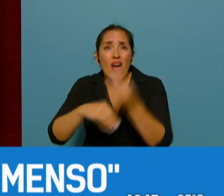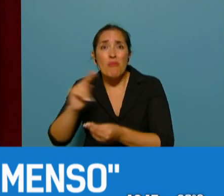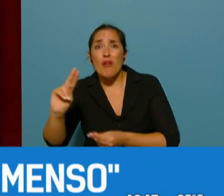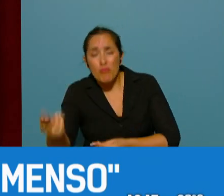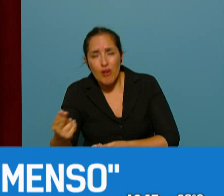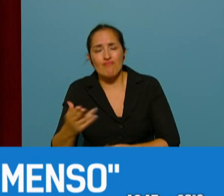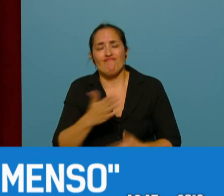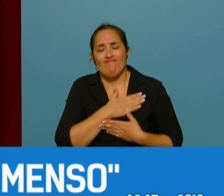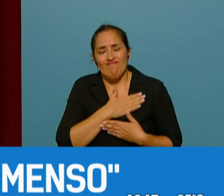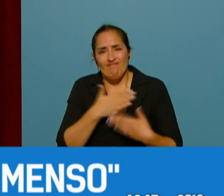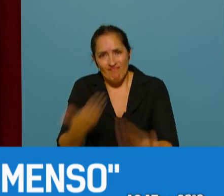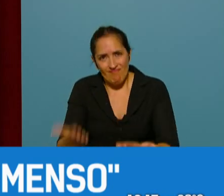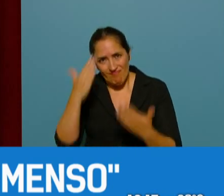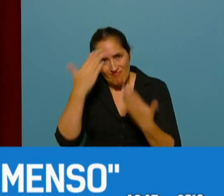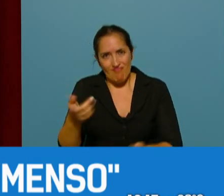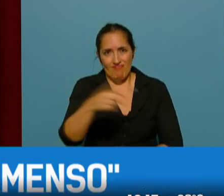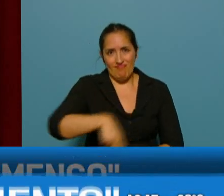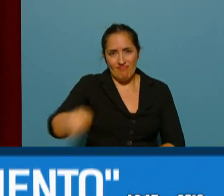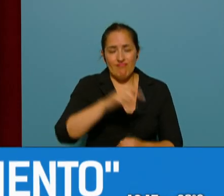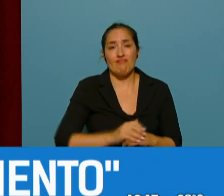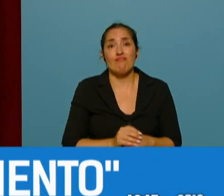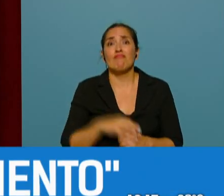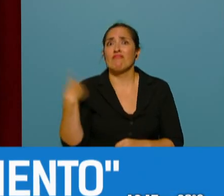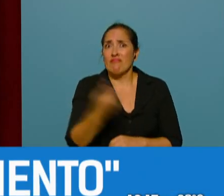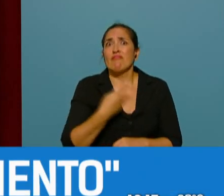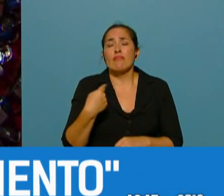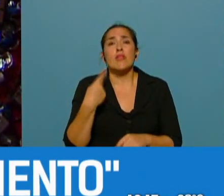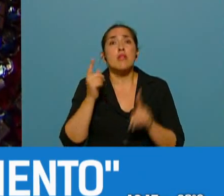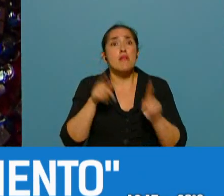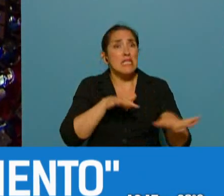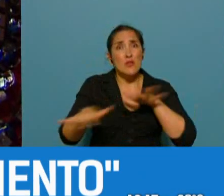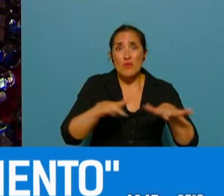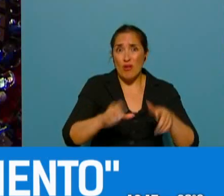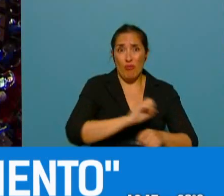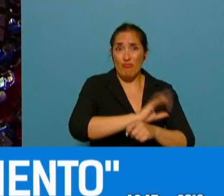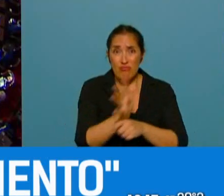el trabajo común nos convocaba a millones, debimos enfrentar esos mismos